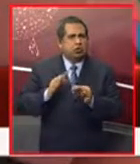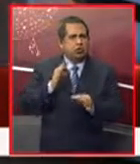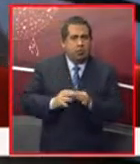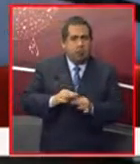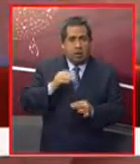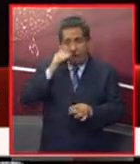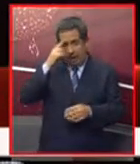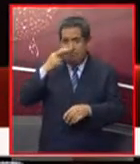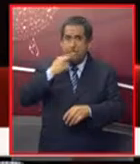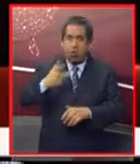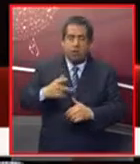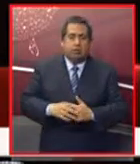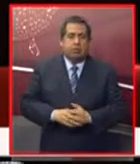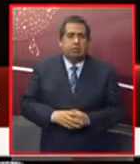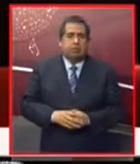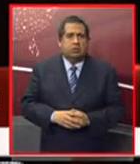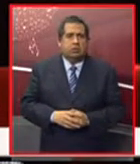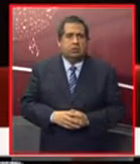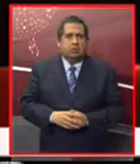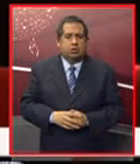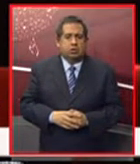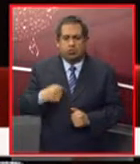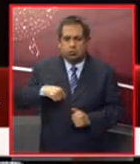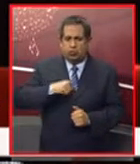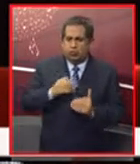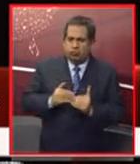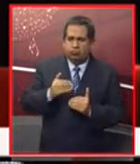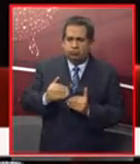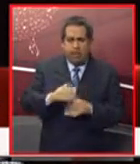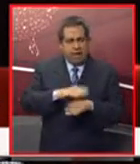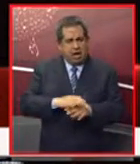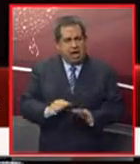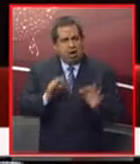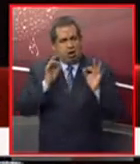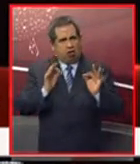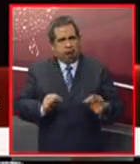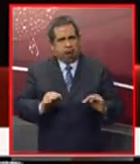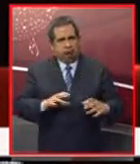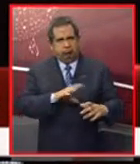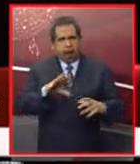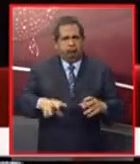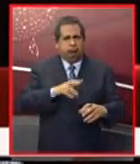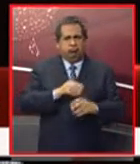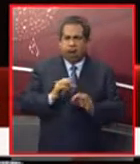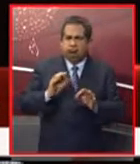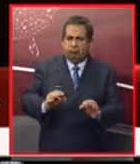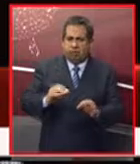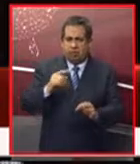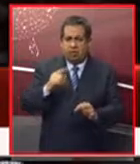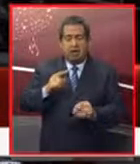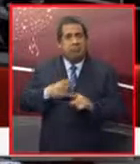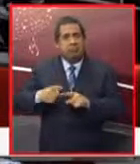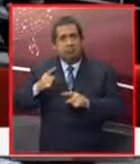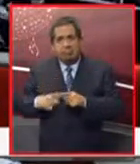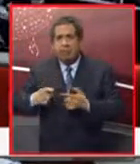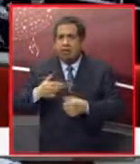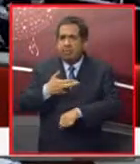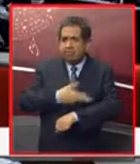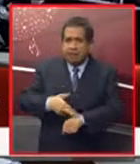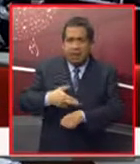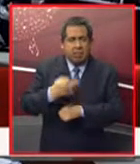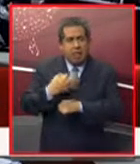coloca. Estamos dando un paso más hacia la formalización de muchos mexicanos que por excesos de trámite